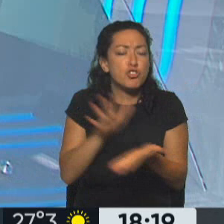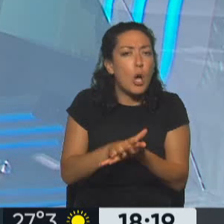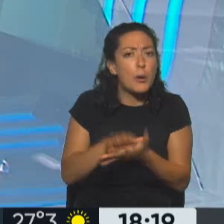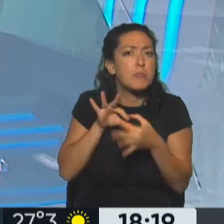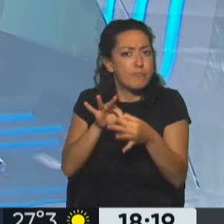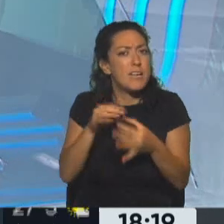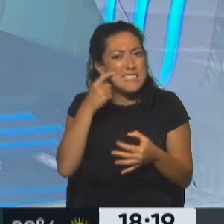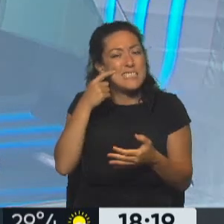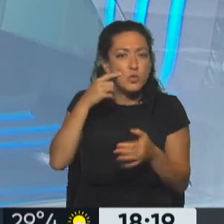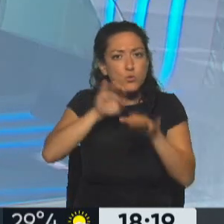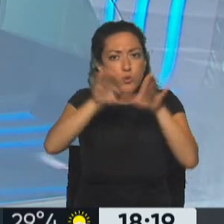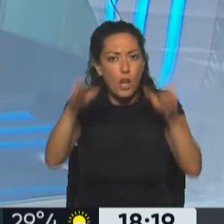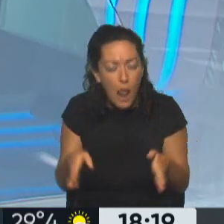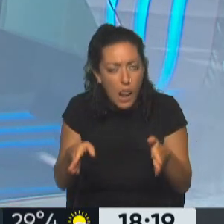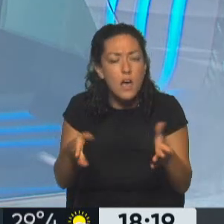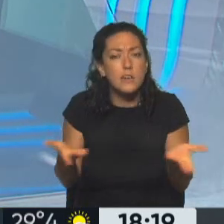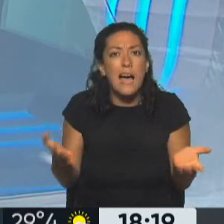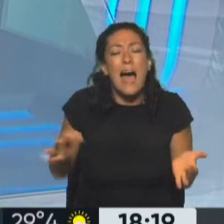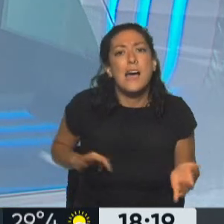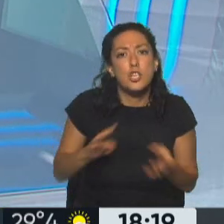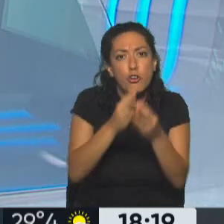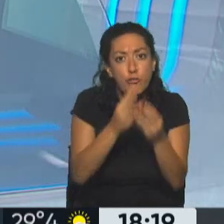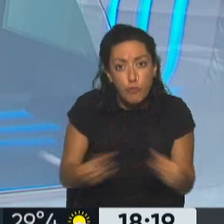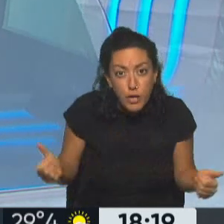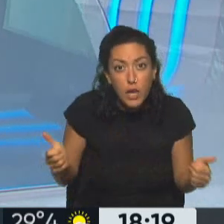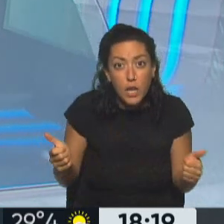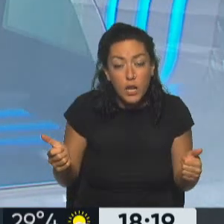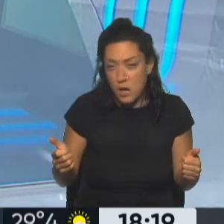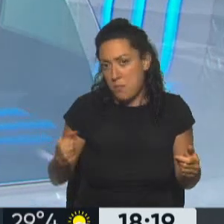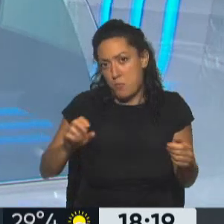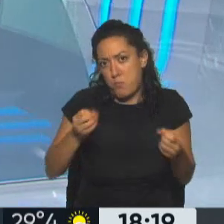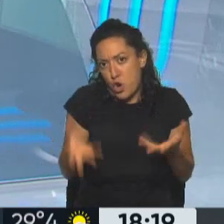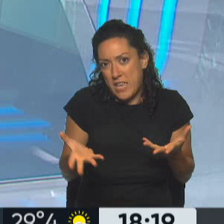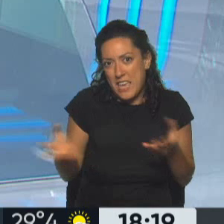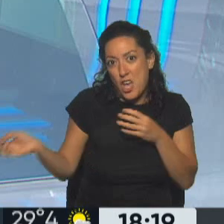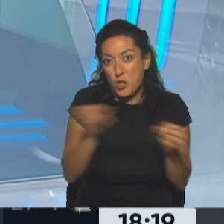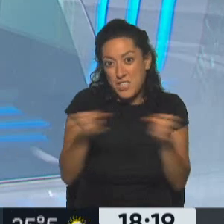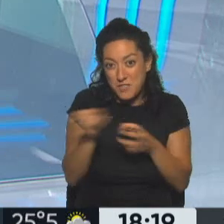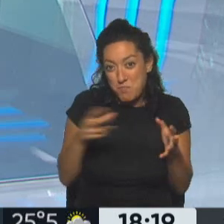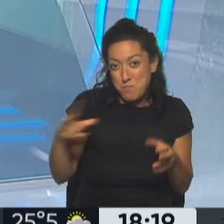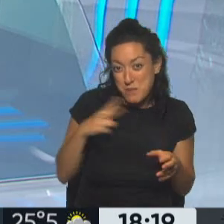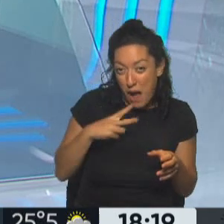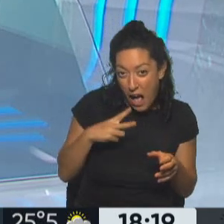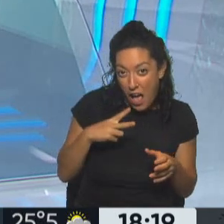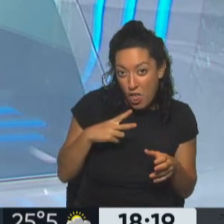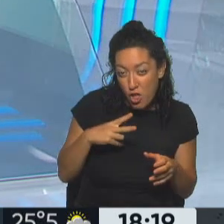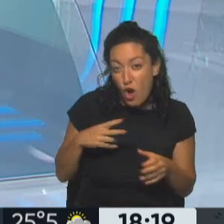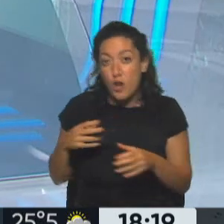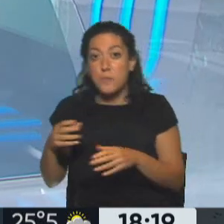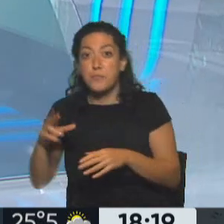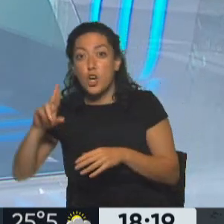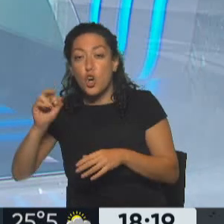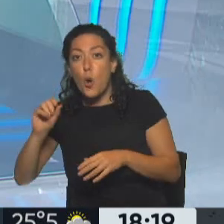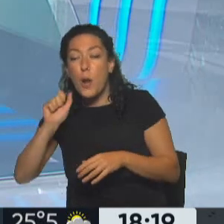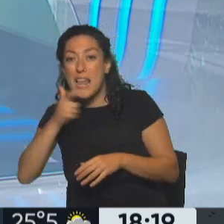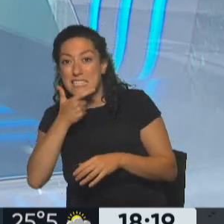y cuando a fin de año nos enteramos, porque tomó estado público la conversación privada entre el funcionario de la Corte, Silvio